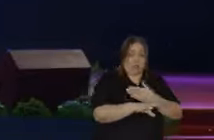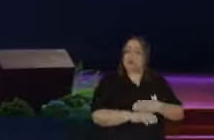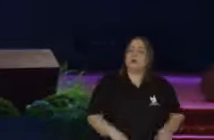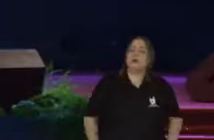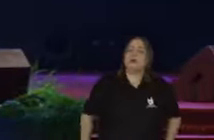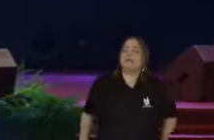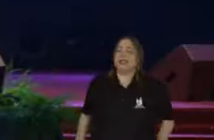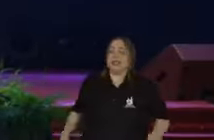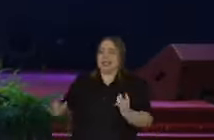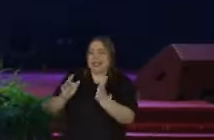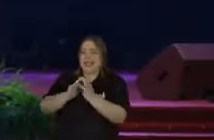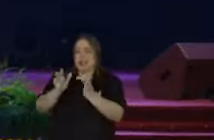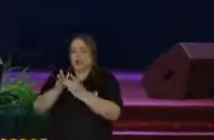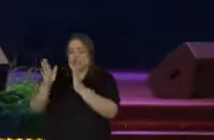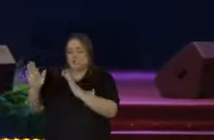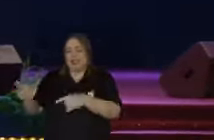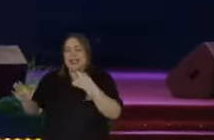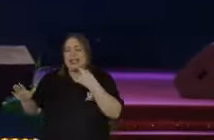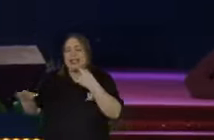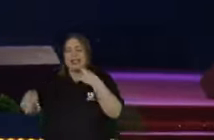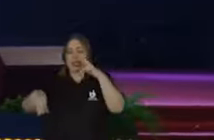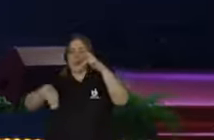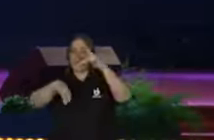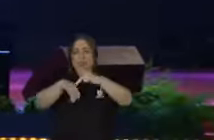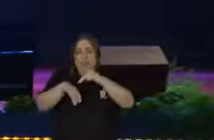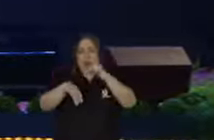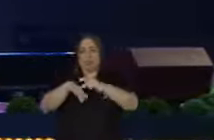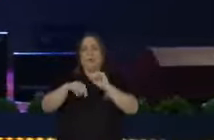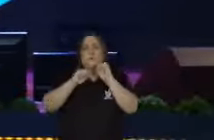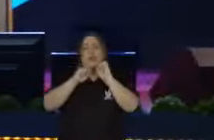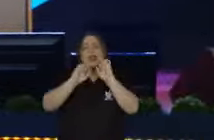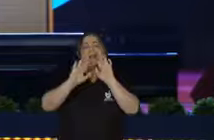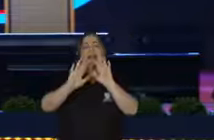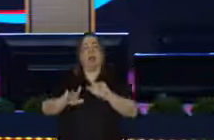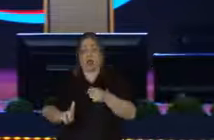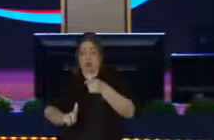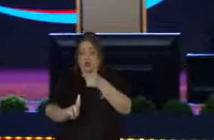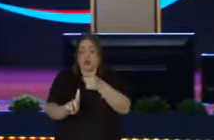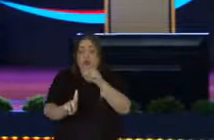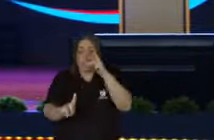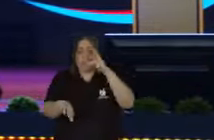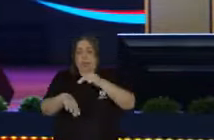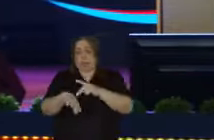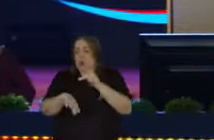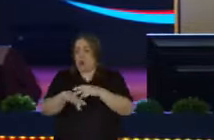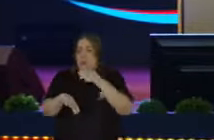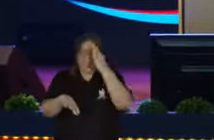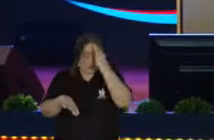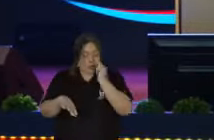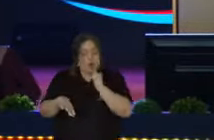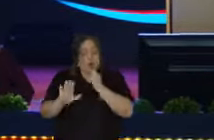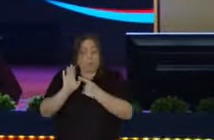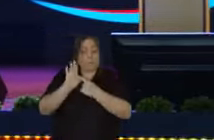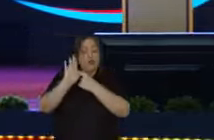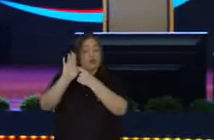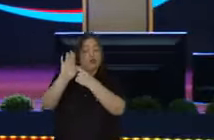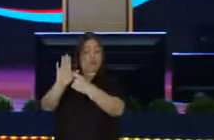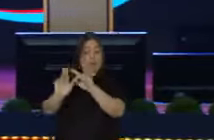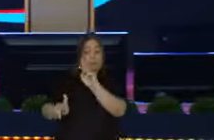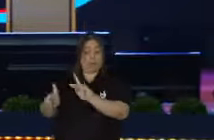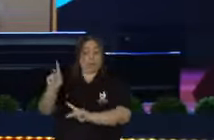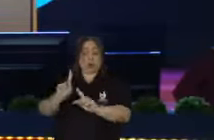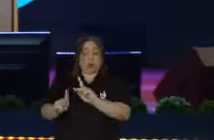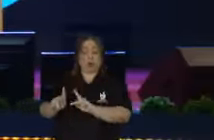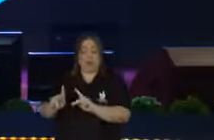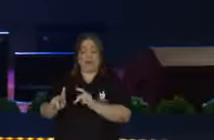Jesús le había dicho a Pedro, bienaventurado eres Pedro, porque esto no te lo reveló ni carne ni sangre, sino mi Padre que está en los cielos.